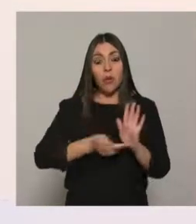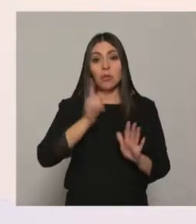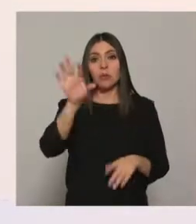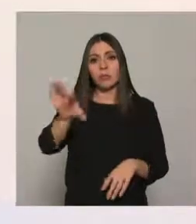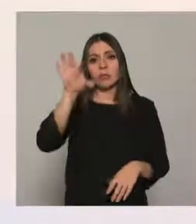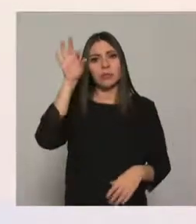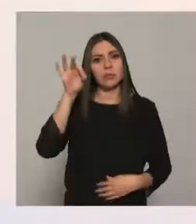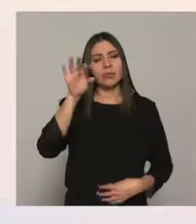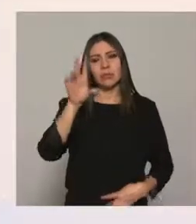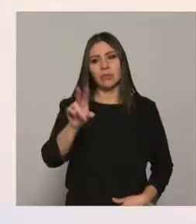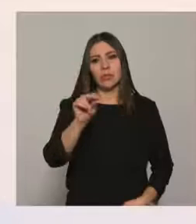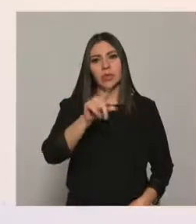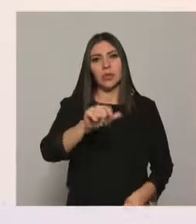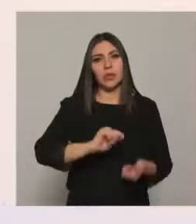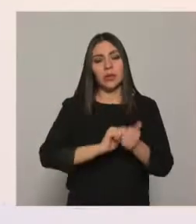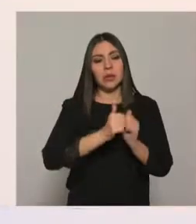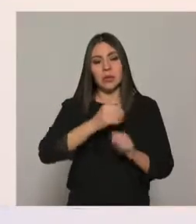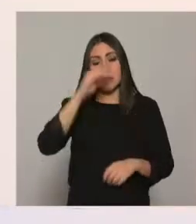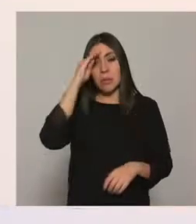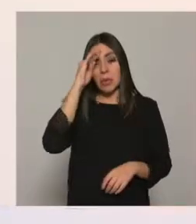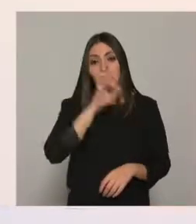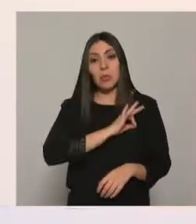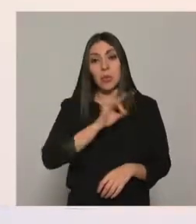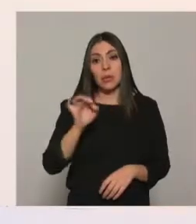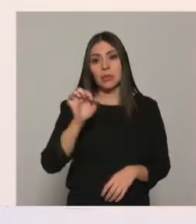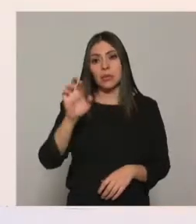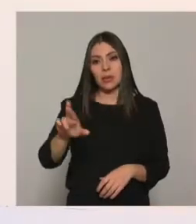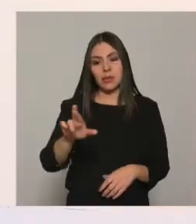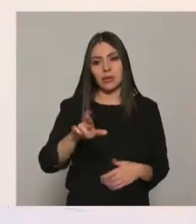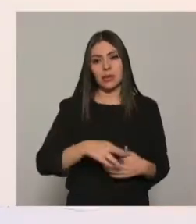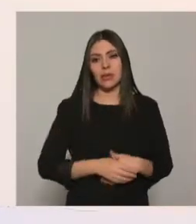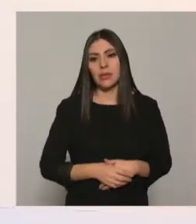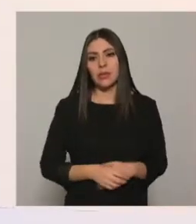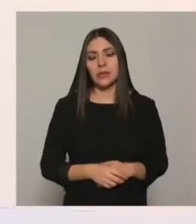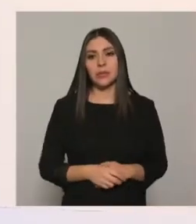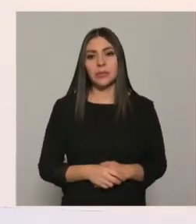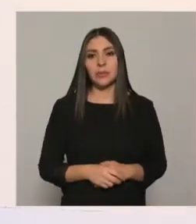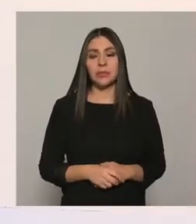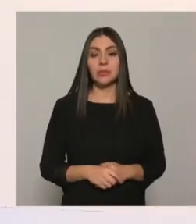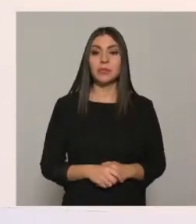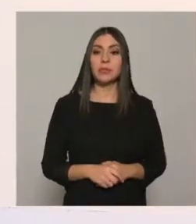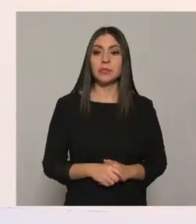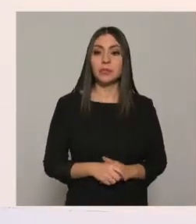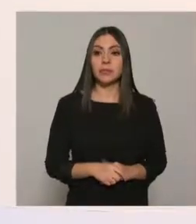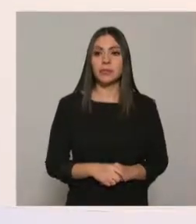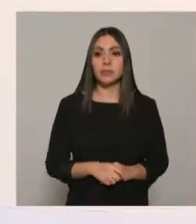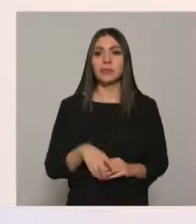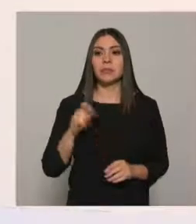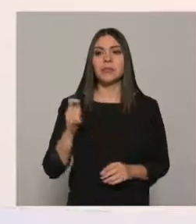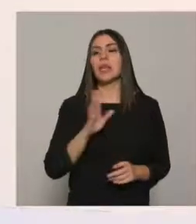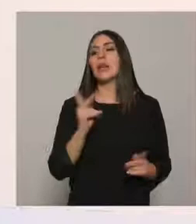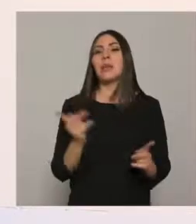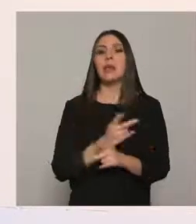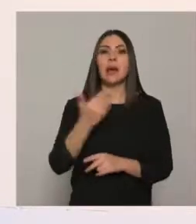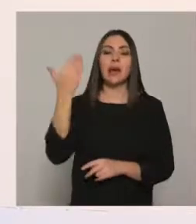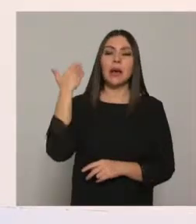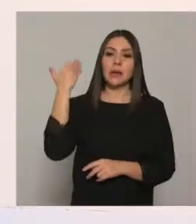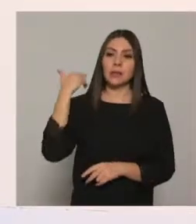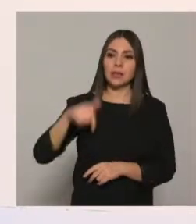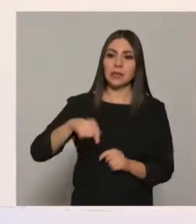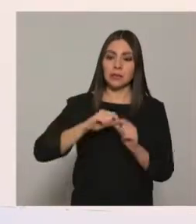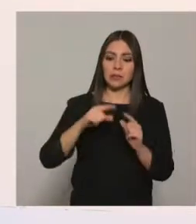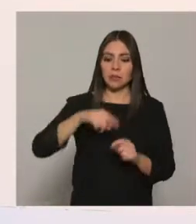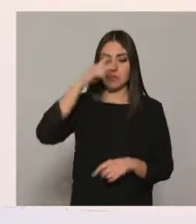pueda empezarse a considerar como una posibilidad, y más allá de lo que hemos vivido como reelección como país,